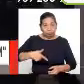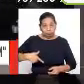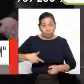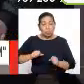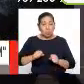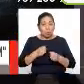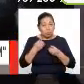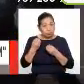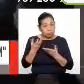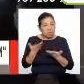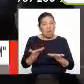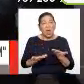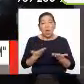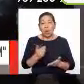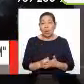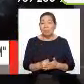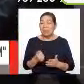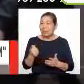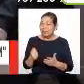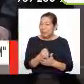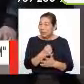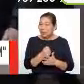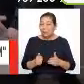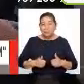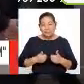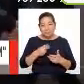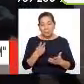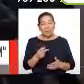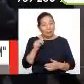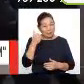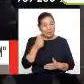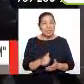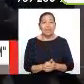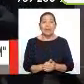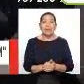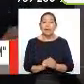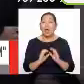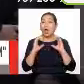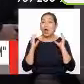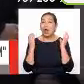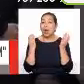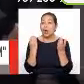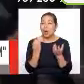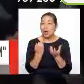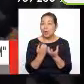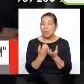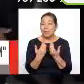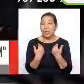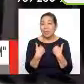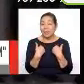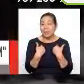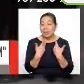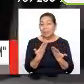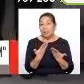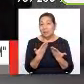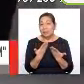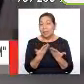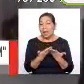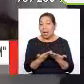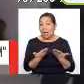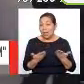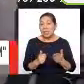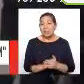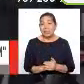que pueda informar sobre la situación de violencia que vive el país. Recordemos pues que en el Congreso vienen